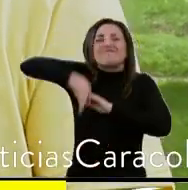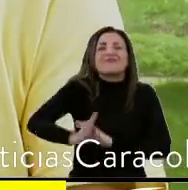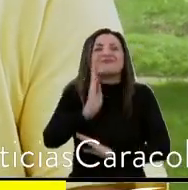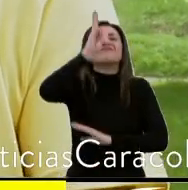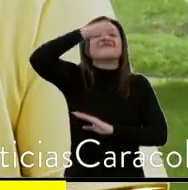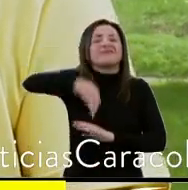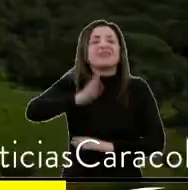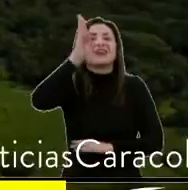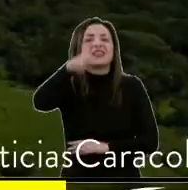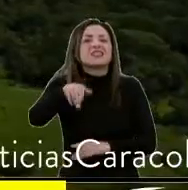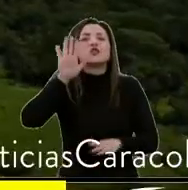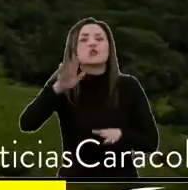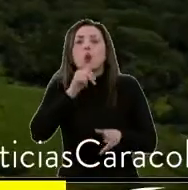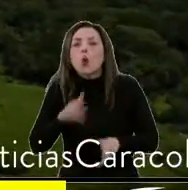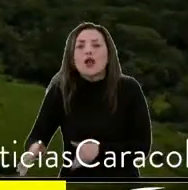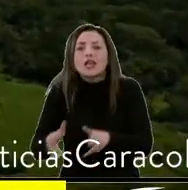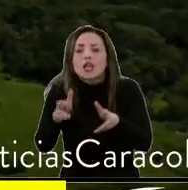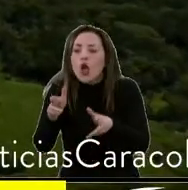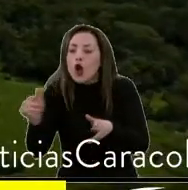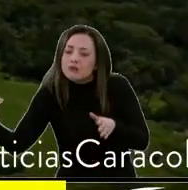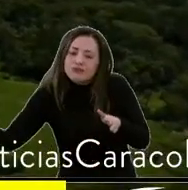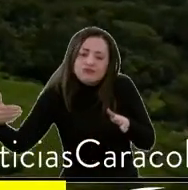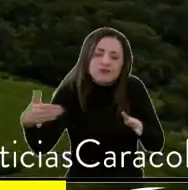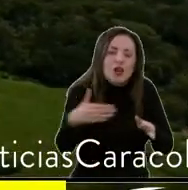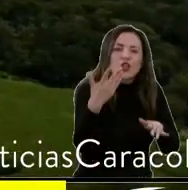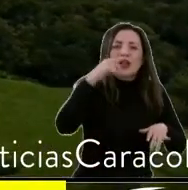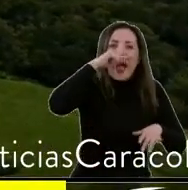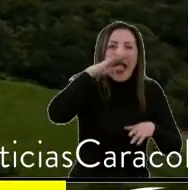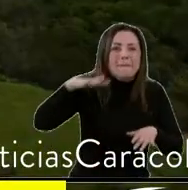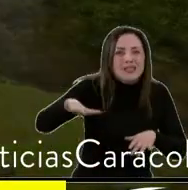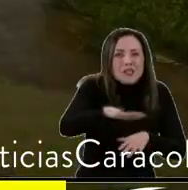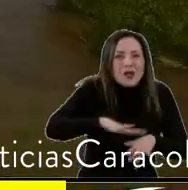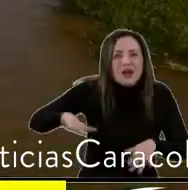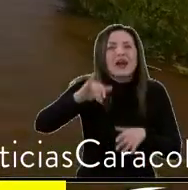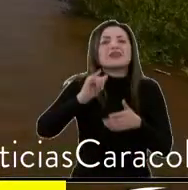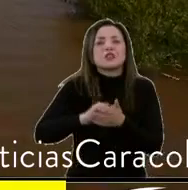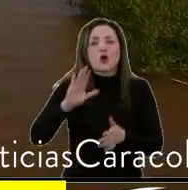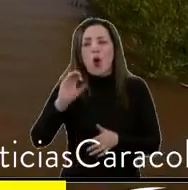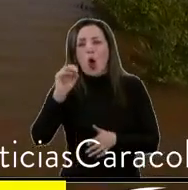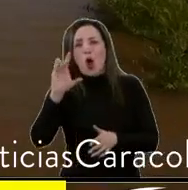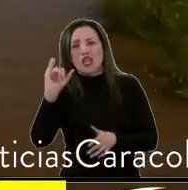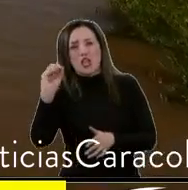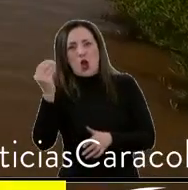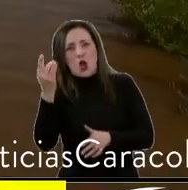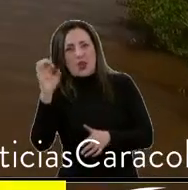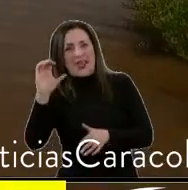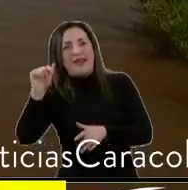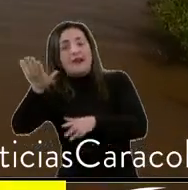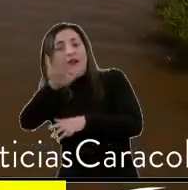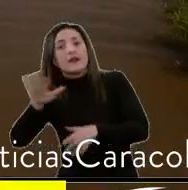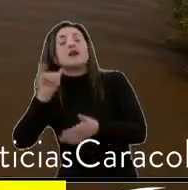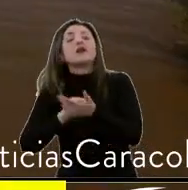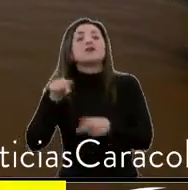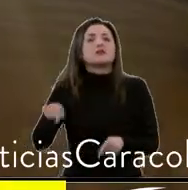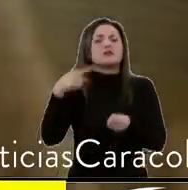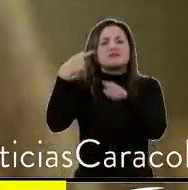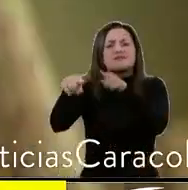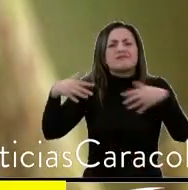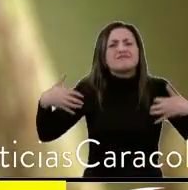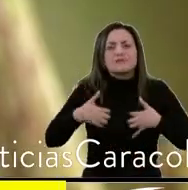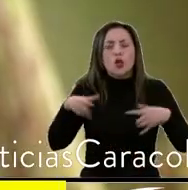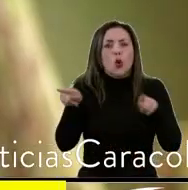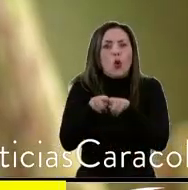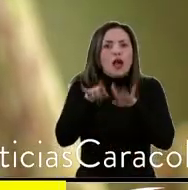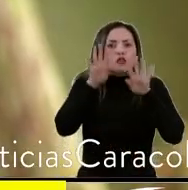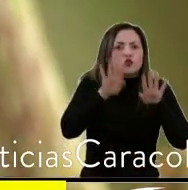cuencas Amazonas y Orinoco. Una diversidad biológica que pone al país en la lupa de investigadores de diferentes ramas de la